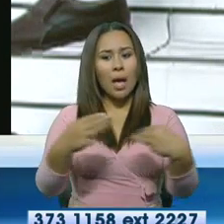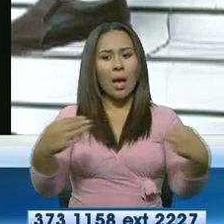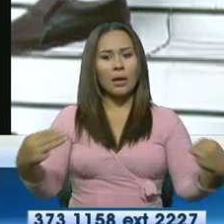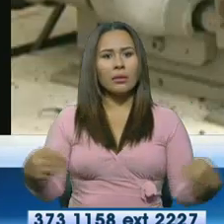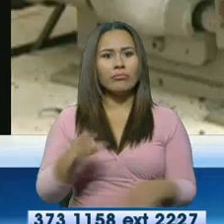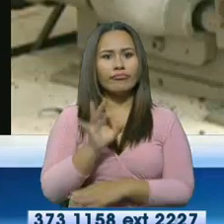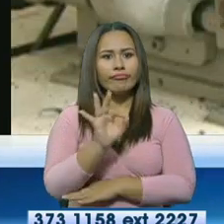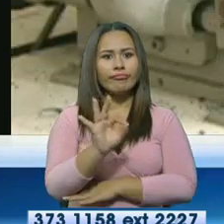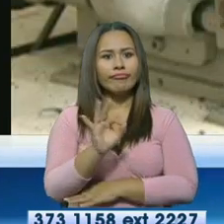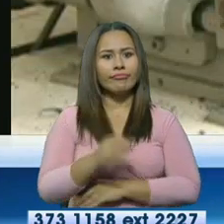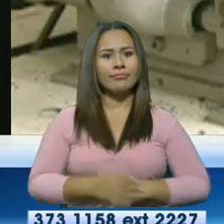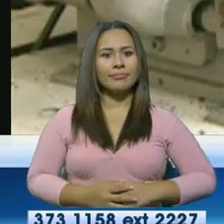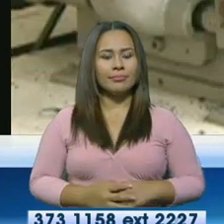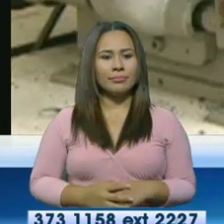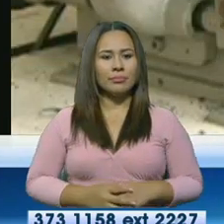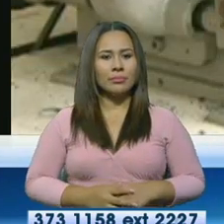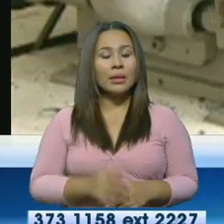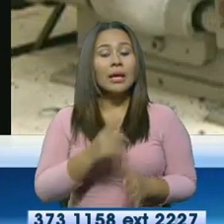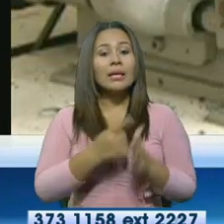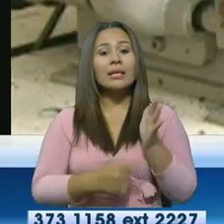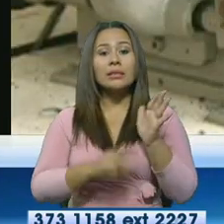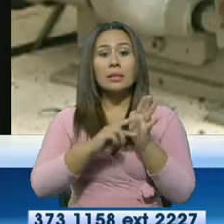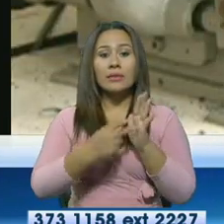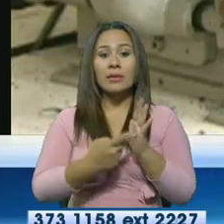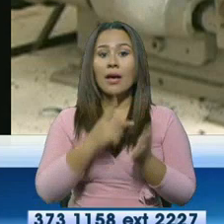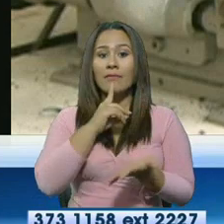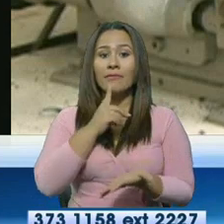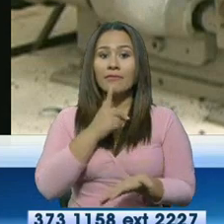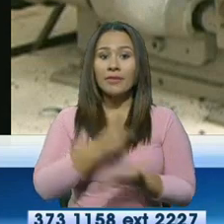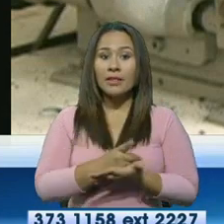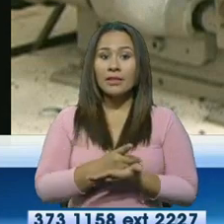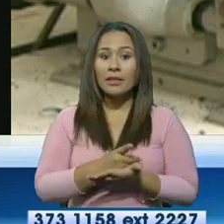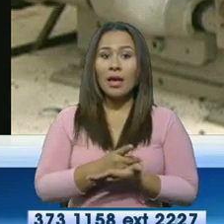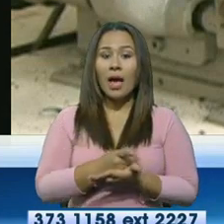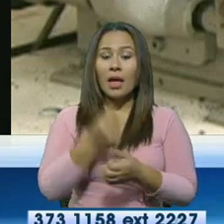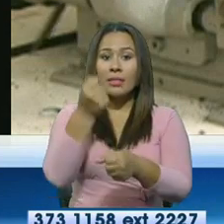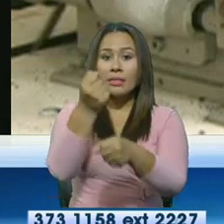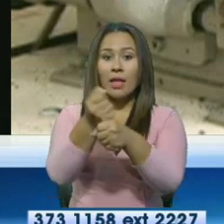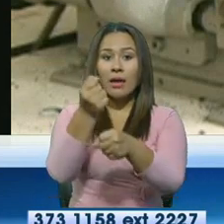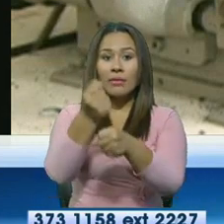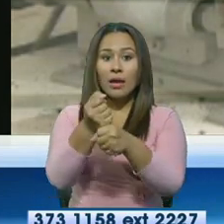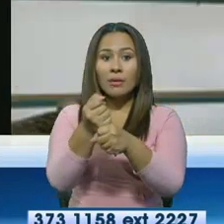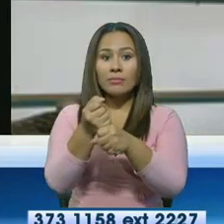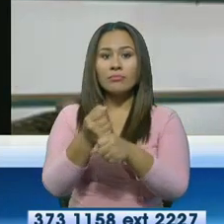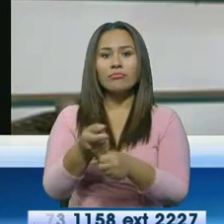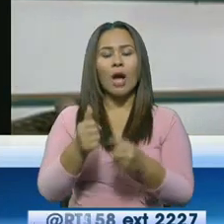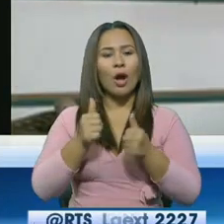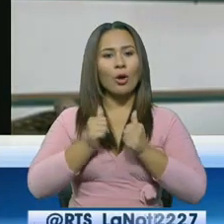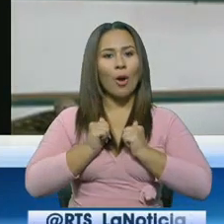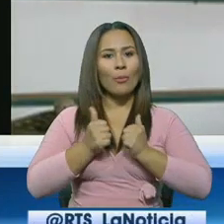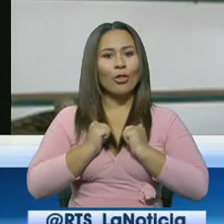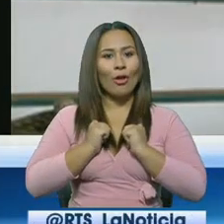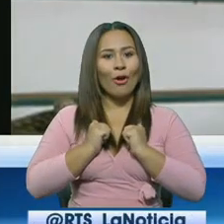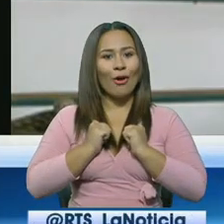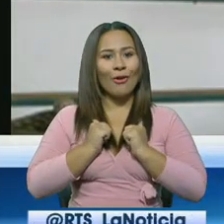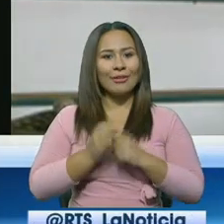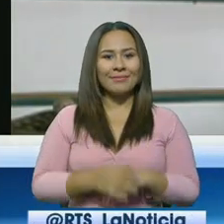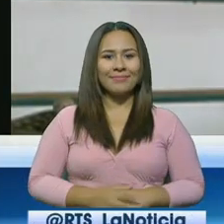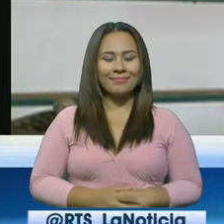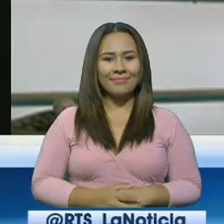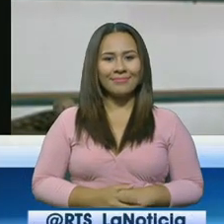muy buena calidad, que verdaderamente garantiza el producto, el confort, la